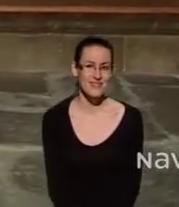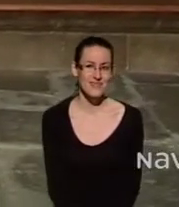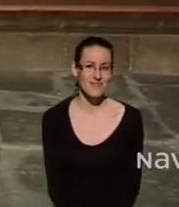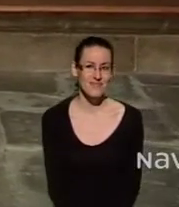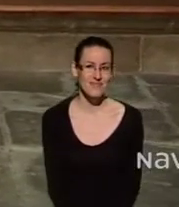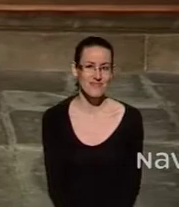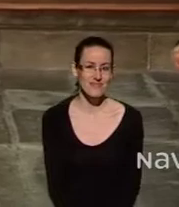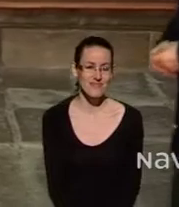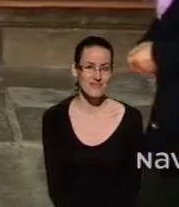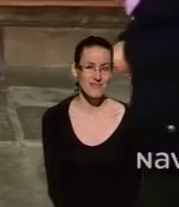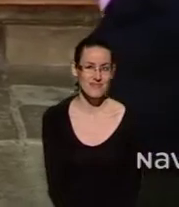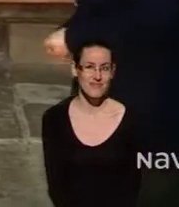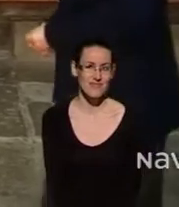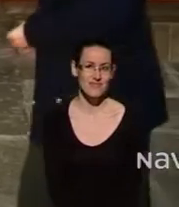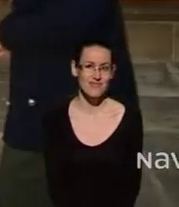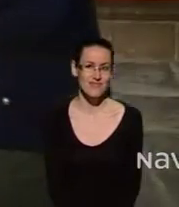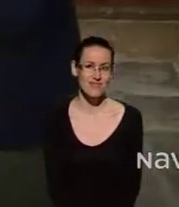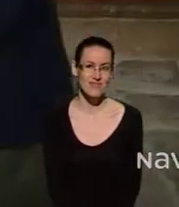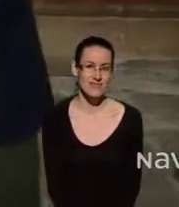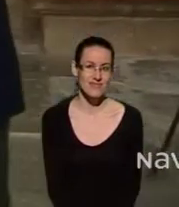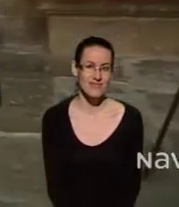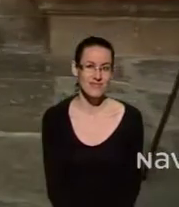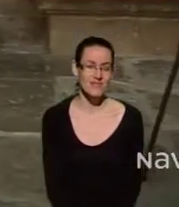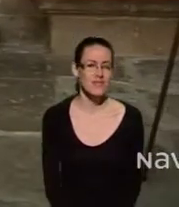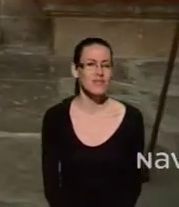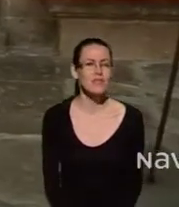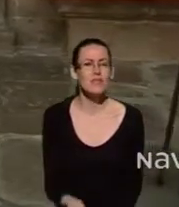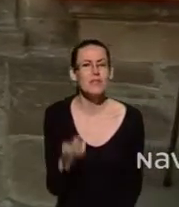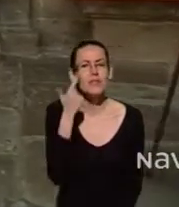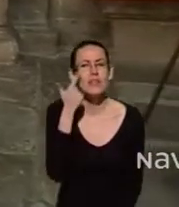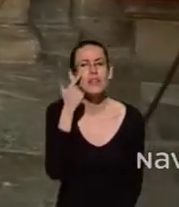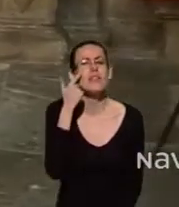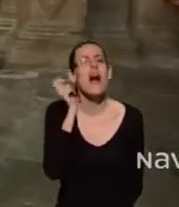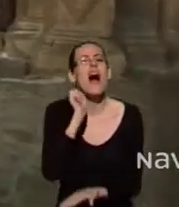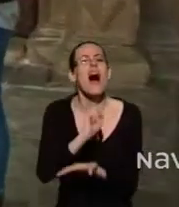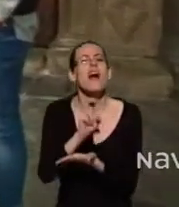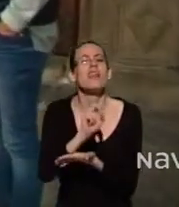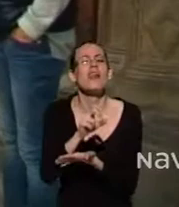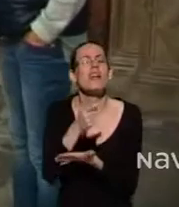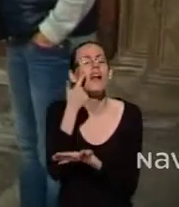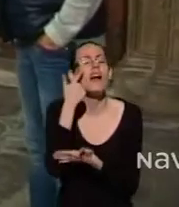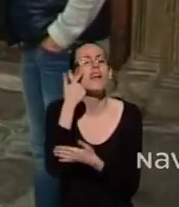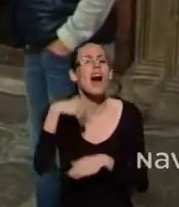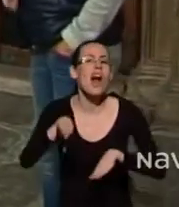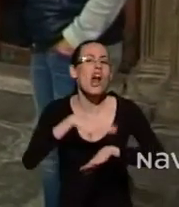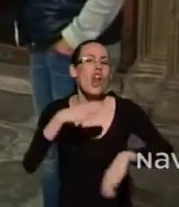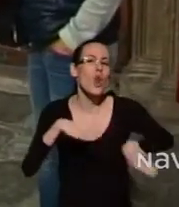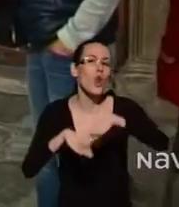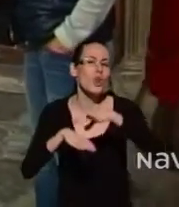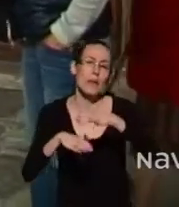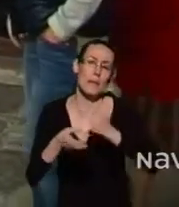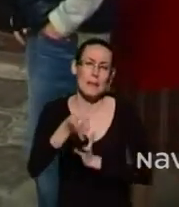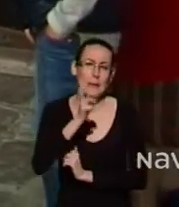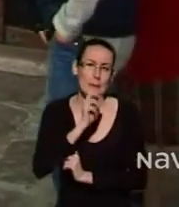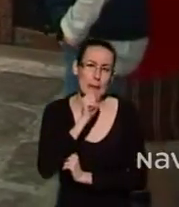hacer el alberreír? ¿Cómo se dice? ¿Alberreír o cómo se dice? Andar, andar y los zapatos a remendar. Claro,